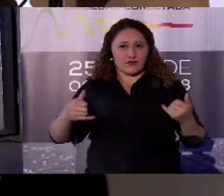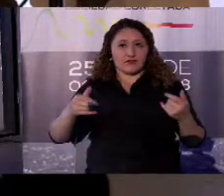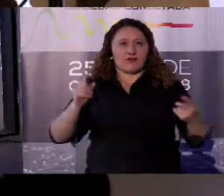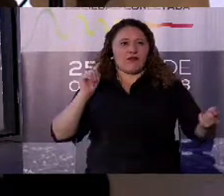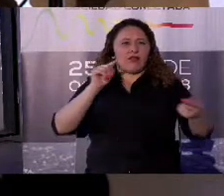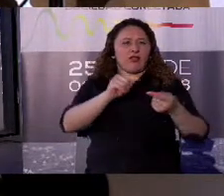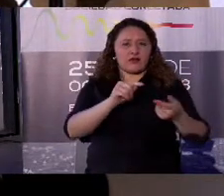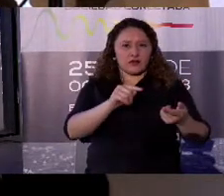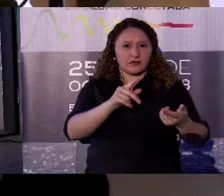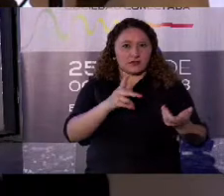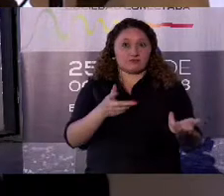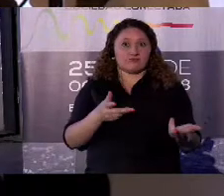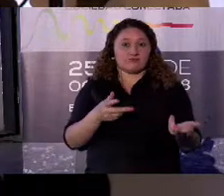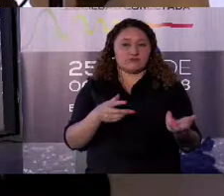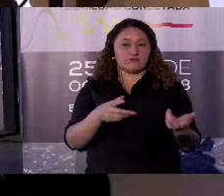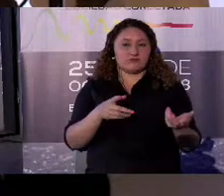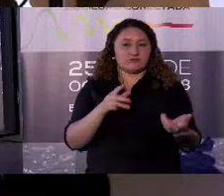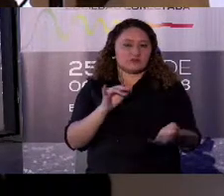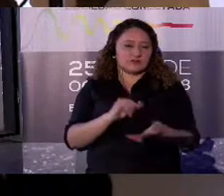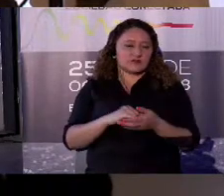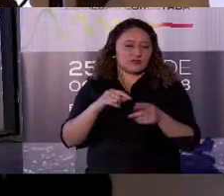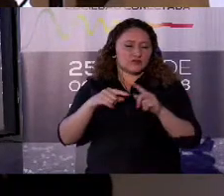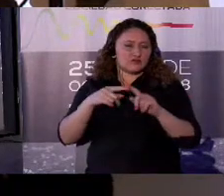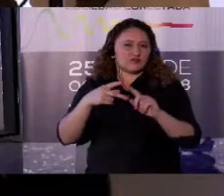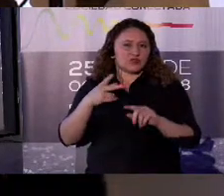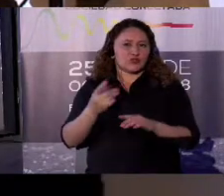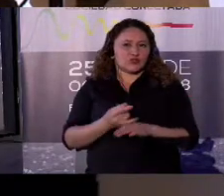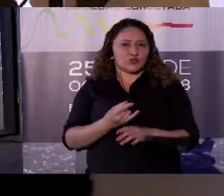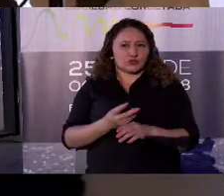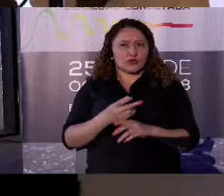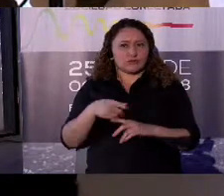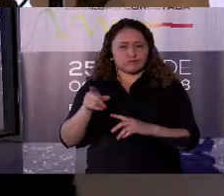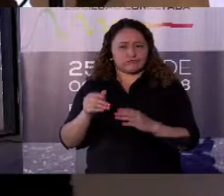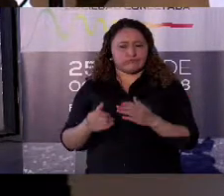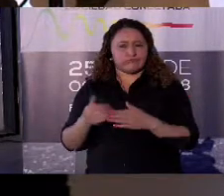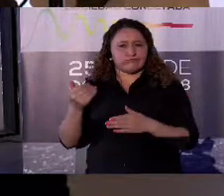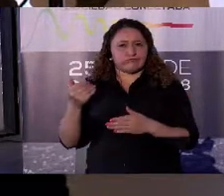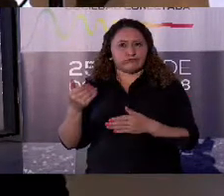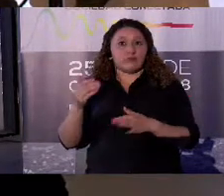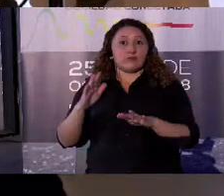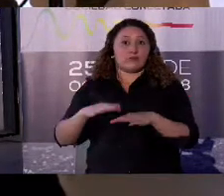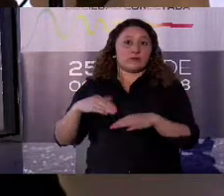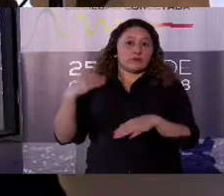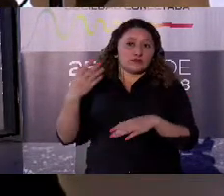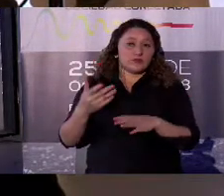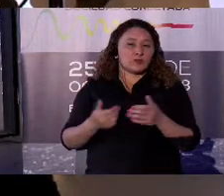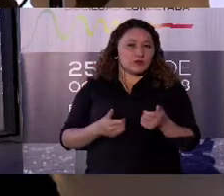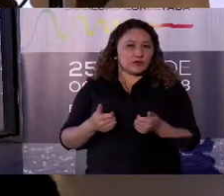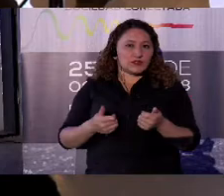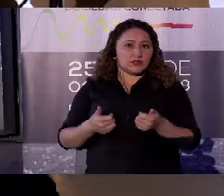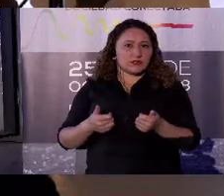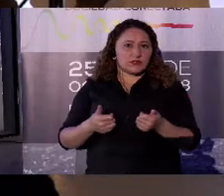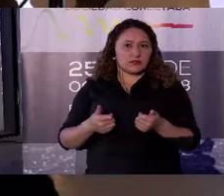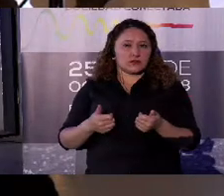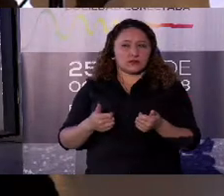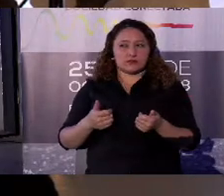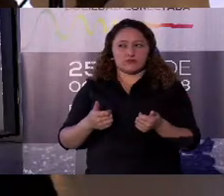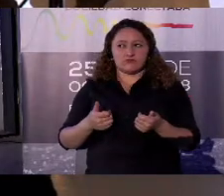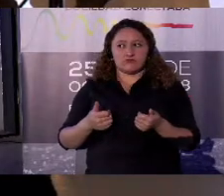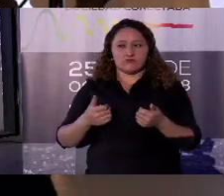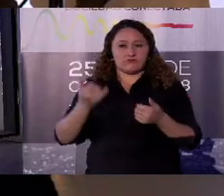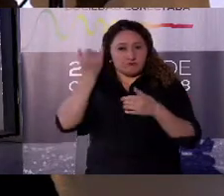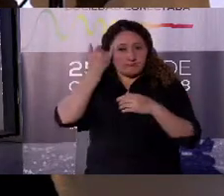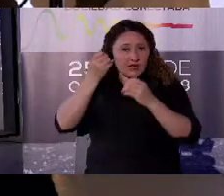por ejemplo. Entonces, esos son los dos casos de uso que ellos están comenzando. Pero luego viene, la imaginación es el